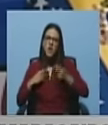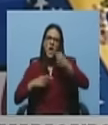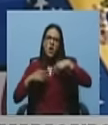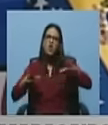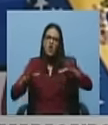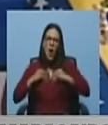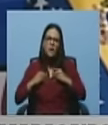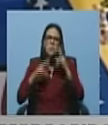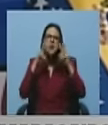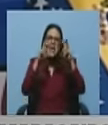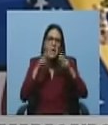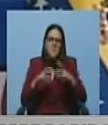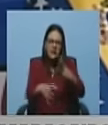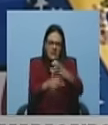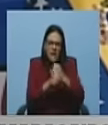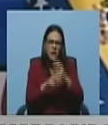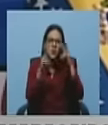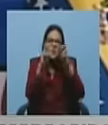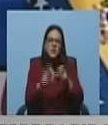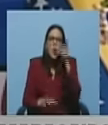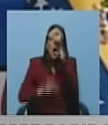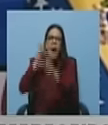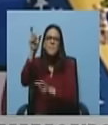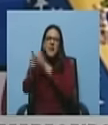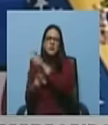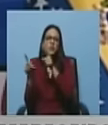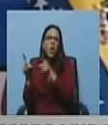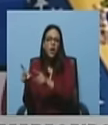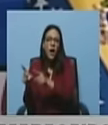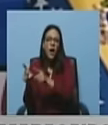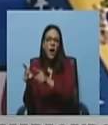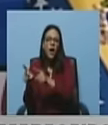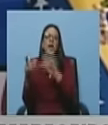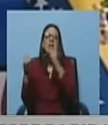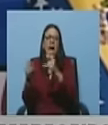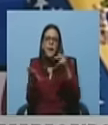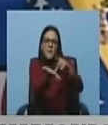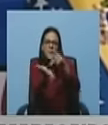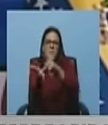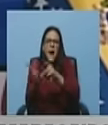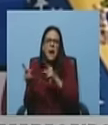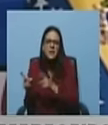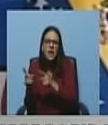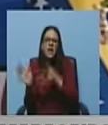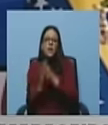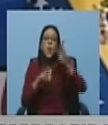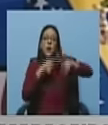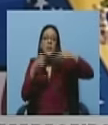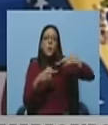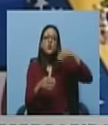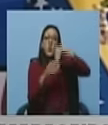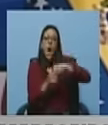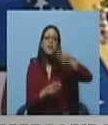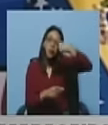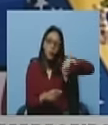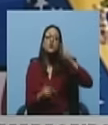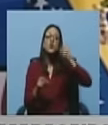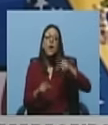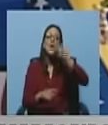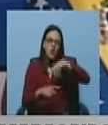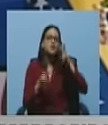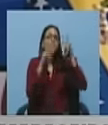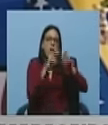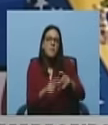asumir investigaciones a personas que han sido parte de la Revolución Bolivariana. No es